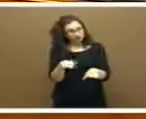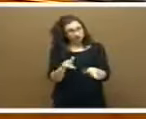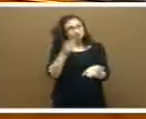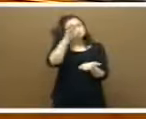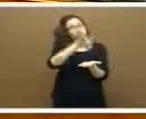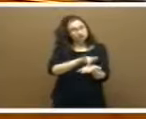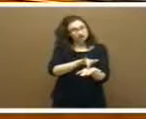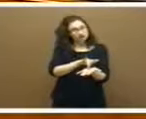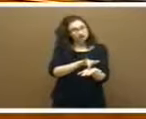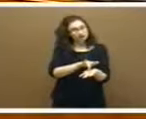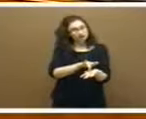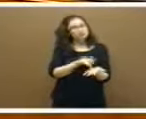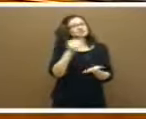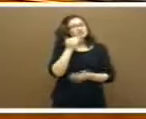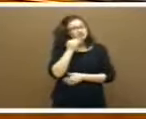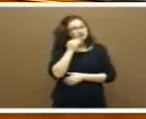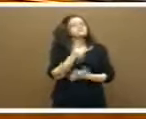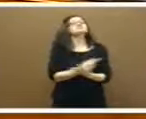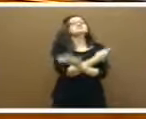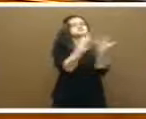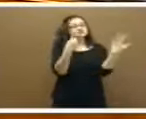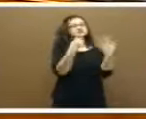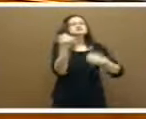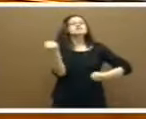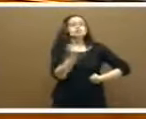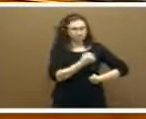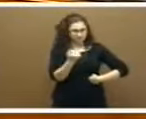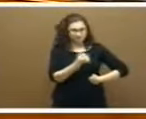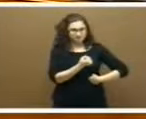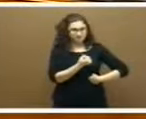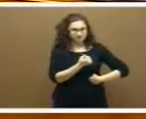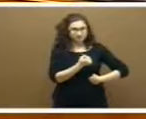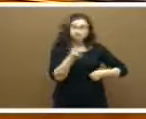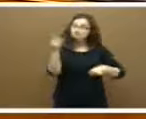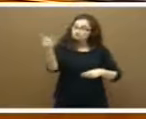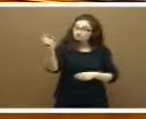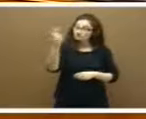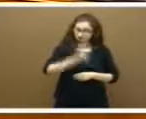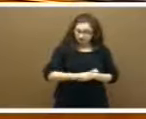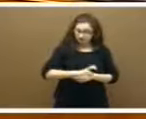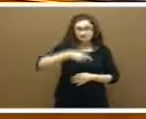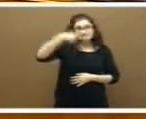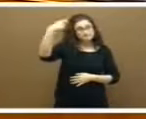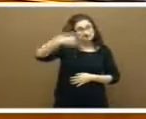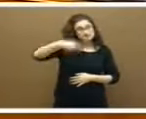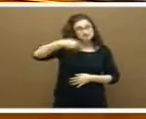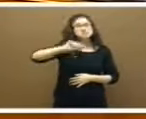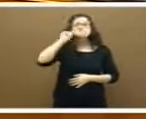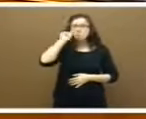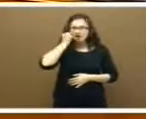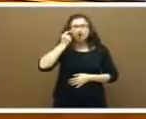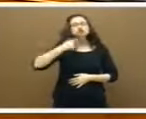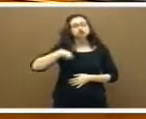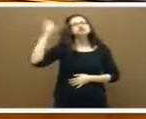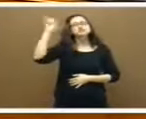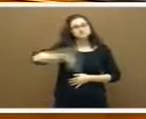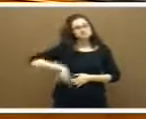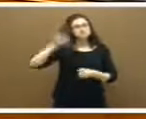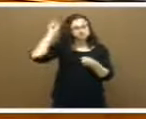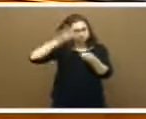celebrará el día 16 de diciembre. Asistirán el presidente Monago y yo mismo